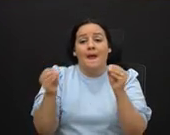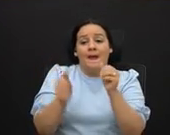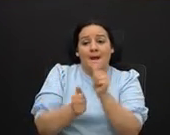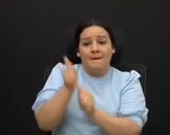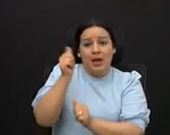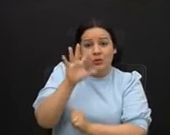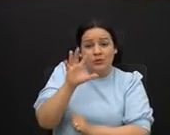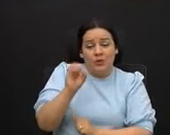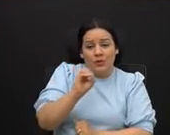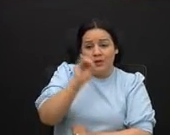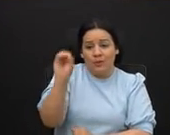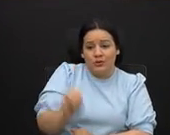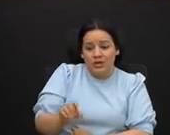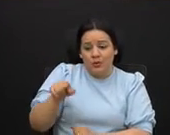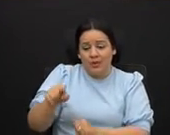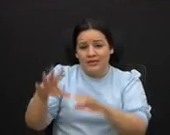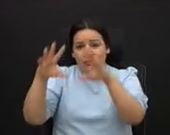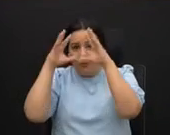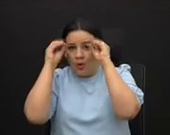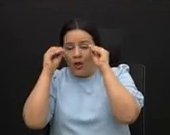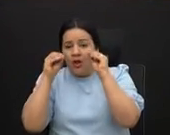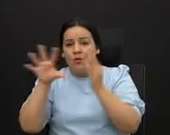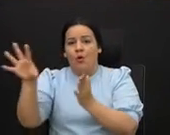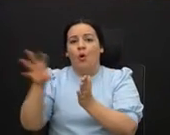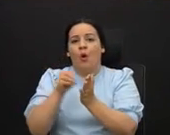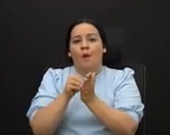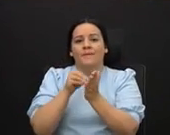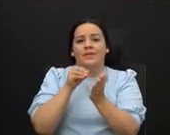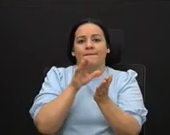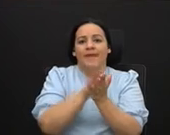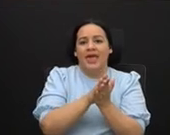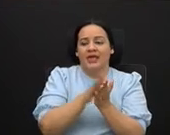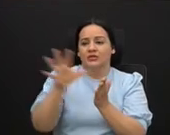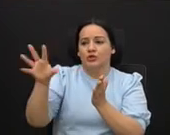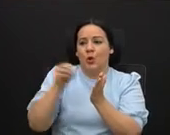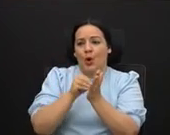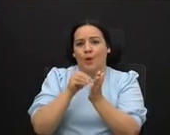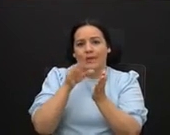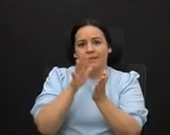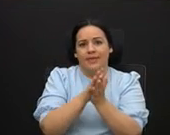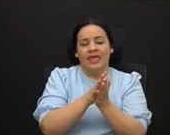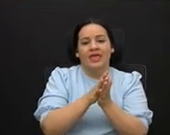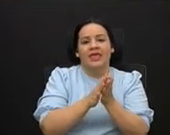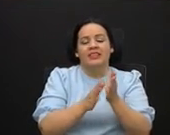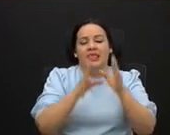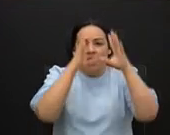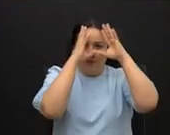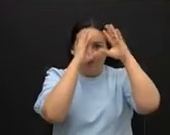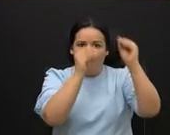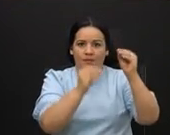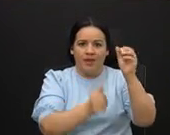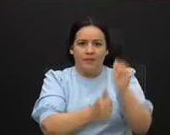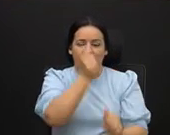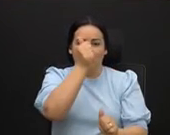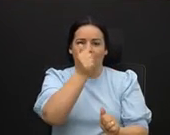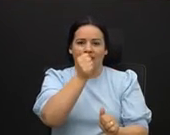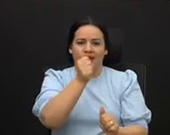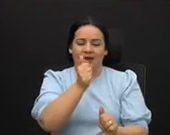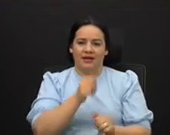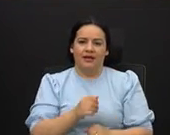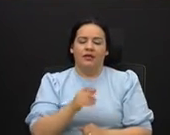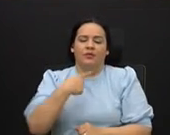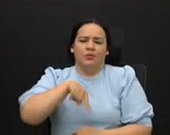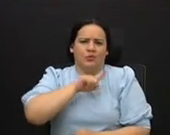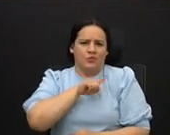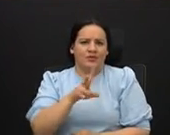de ese informe fue un copy-paste del informe de mayoría. Estamos hablando